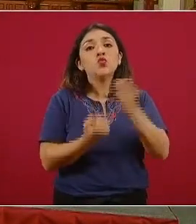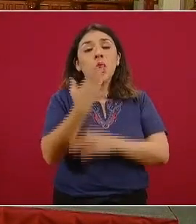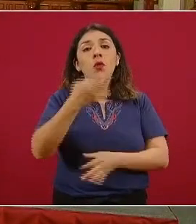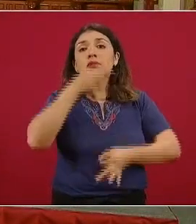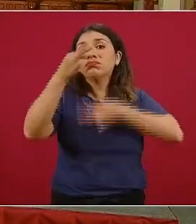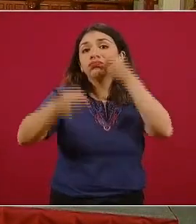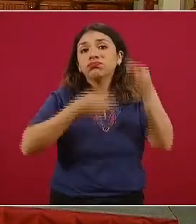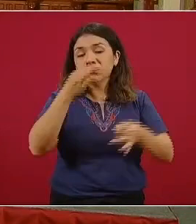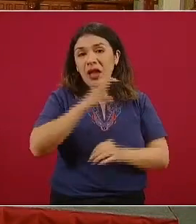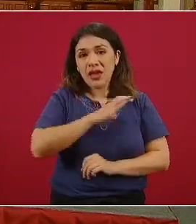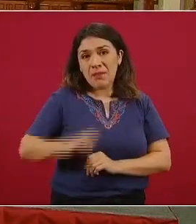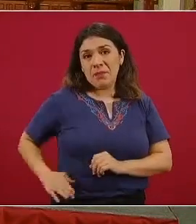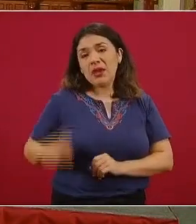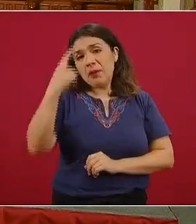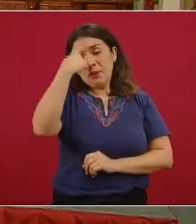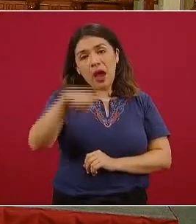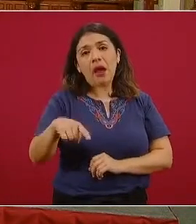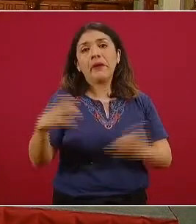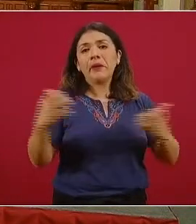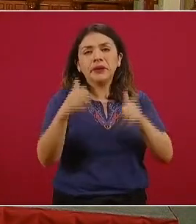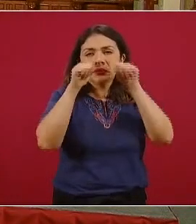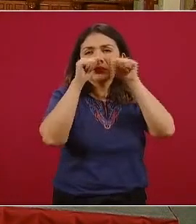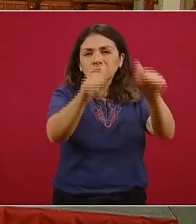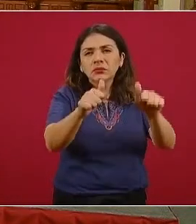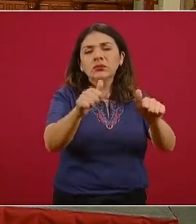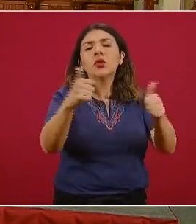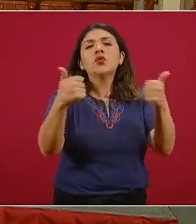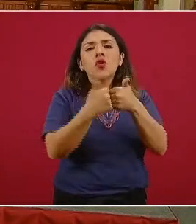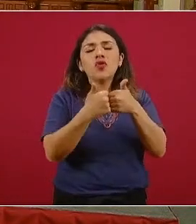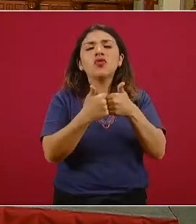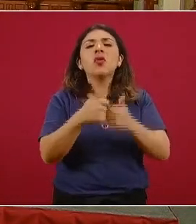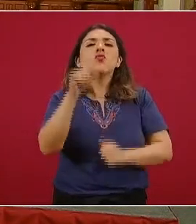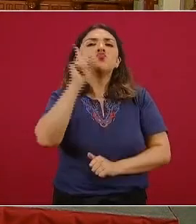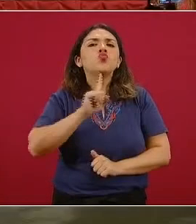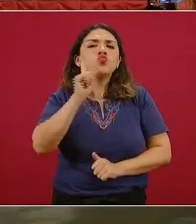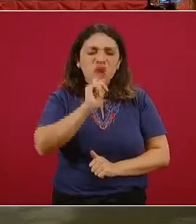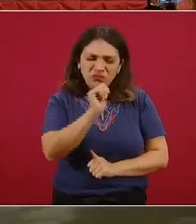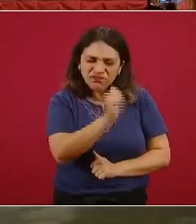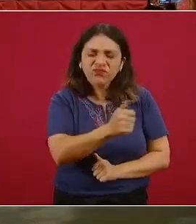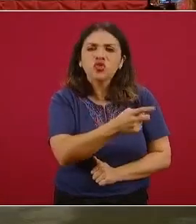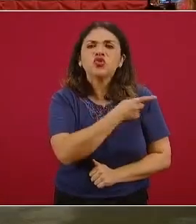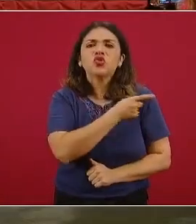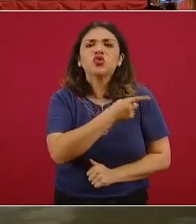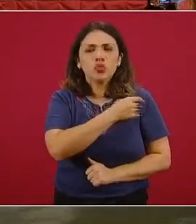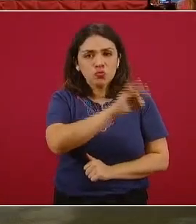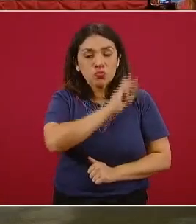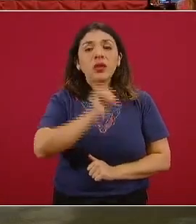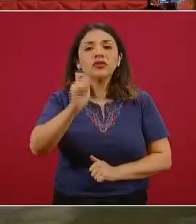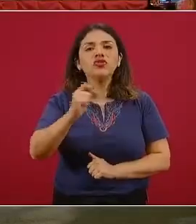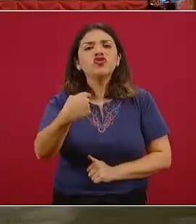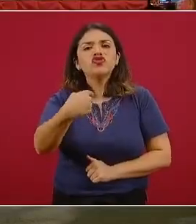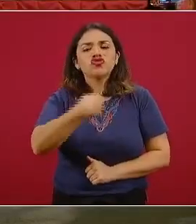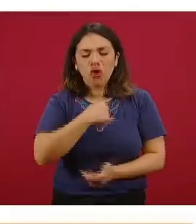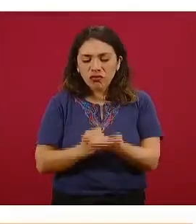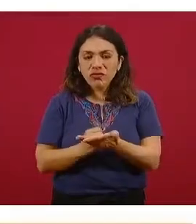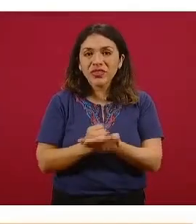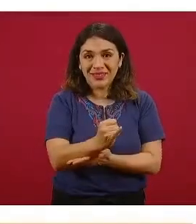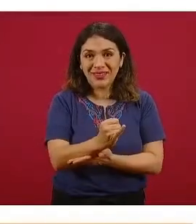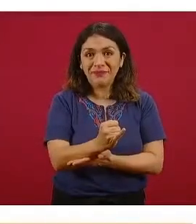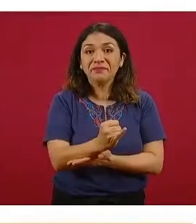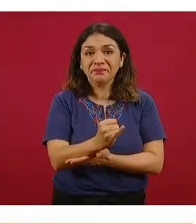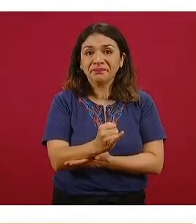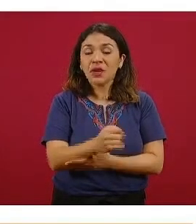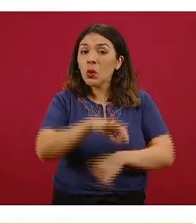campaña que va enfocada a la autonomía de las mujeres. Por eso el eslogan es Yo decido.